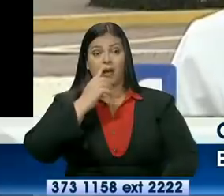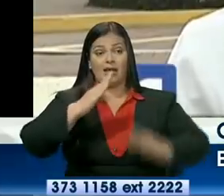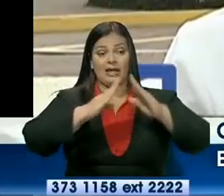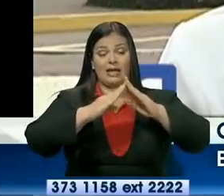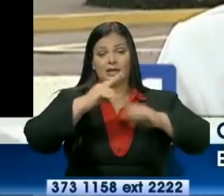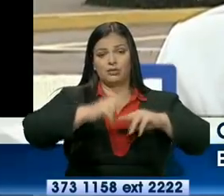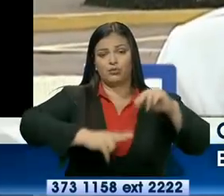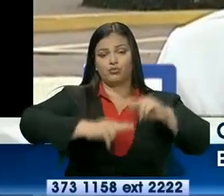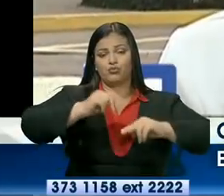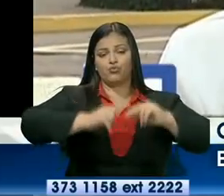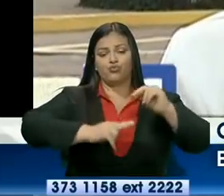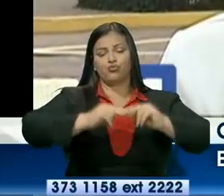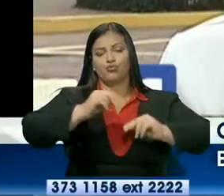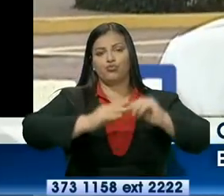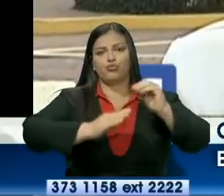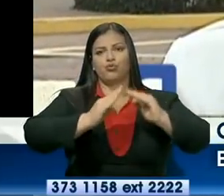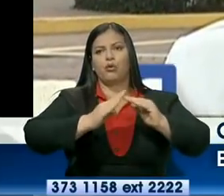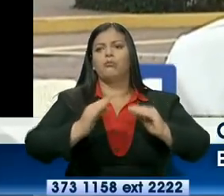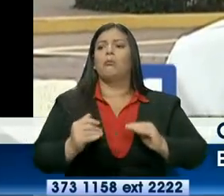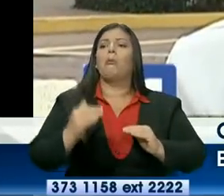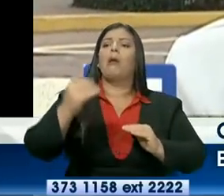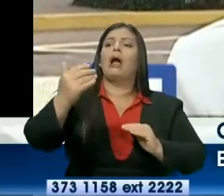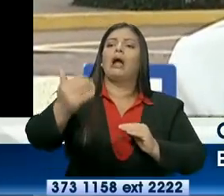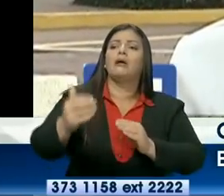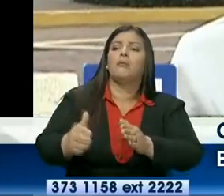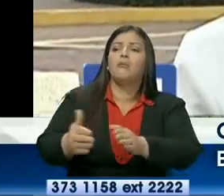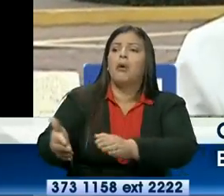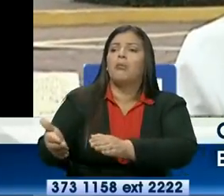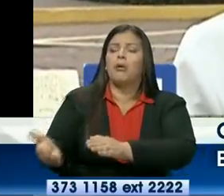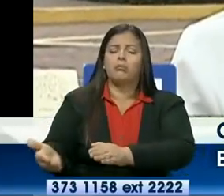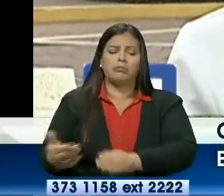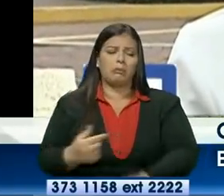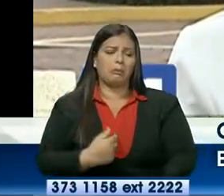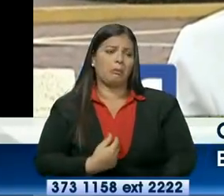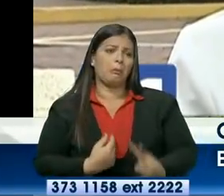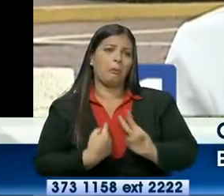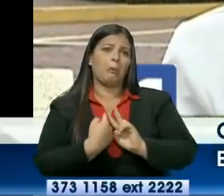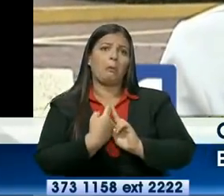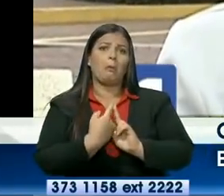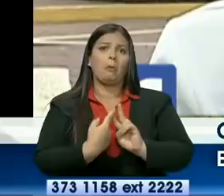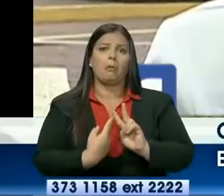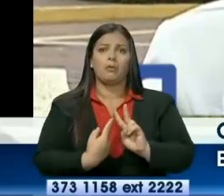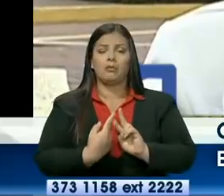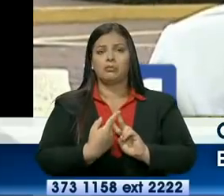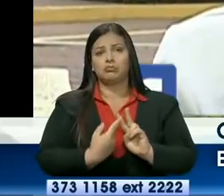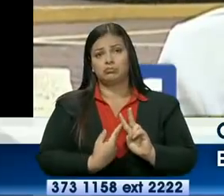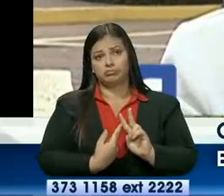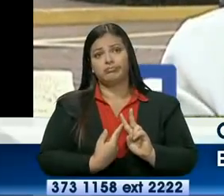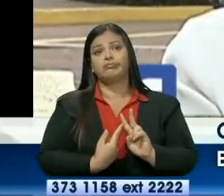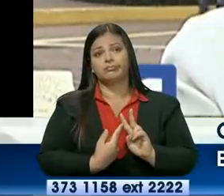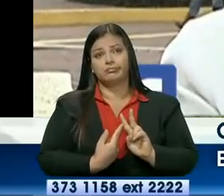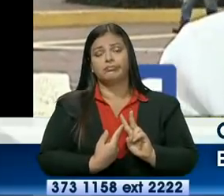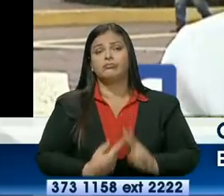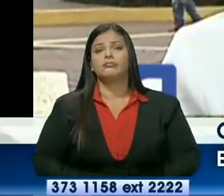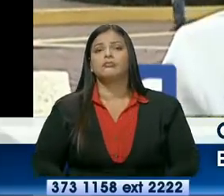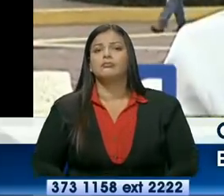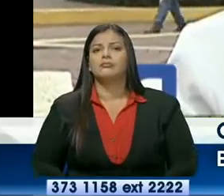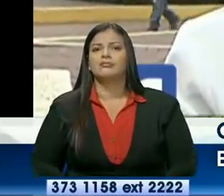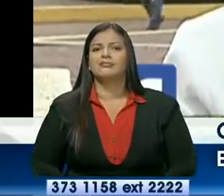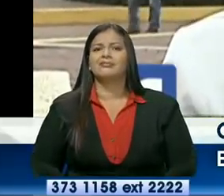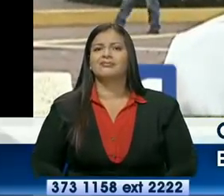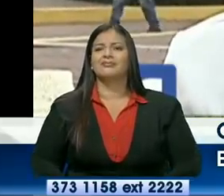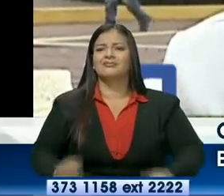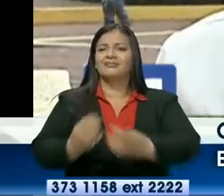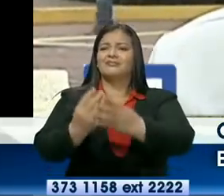muy agradecida de todo este personal, de mi familia, de todo. Y en primer lugar, de este grupo bello que